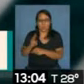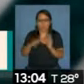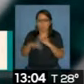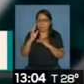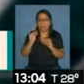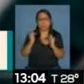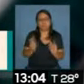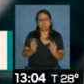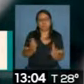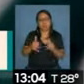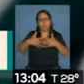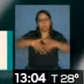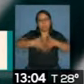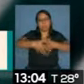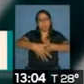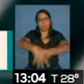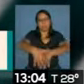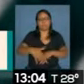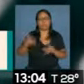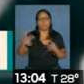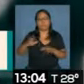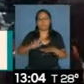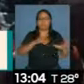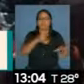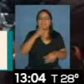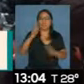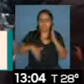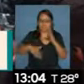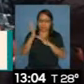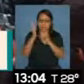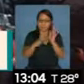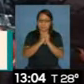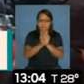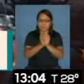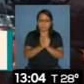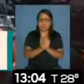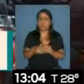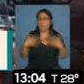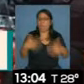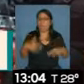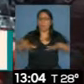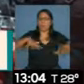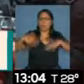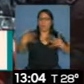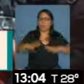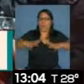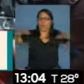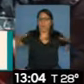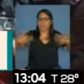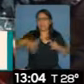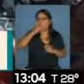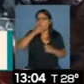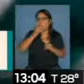los caminantes y asistentes al santuario. Gran desplazamiento para lo que va a ser este día domingo, domingo